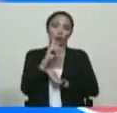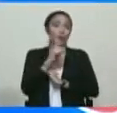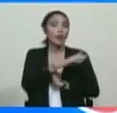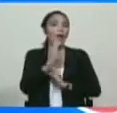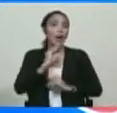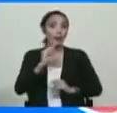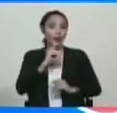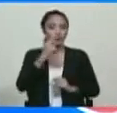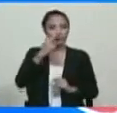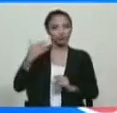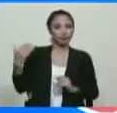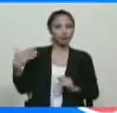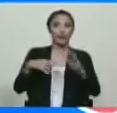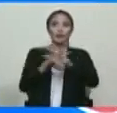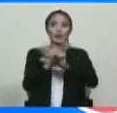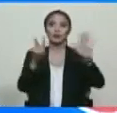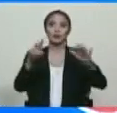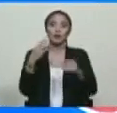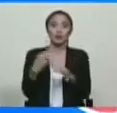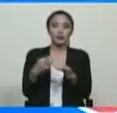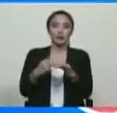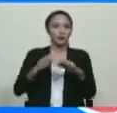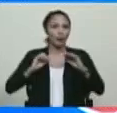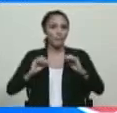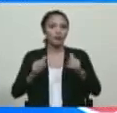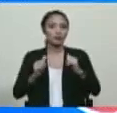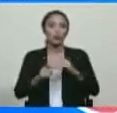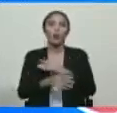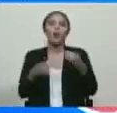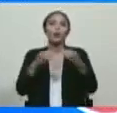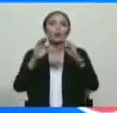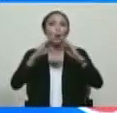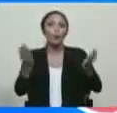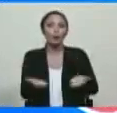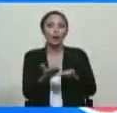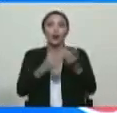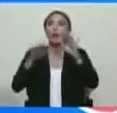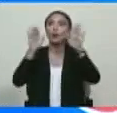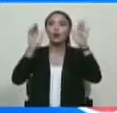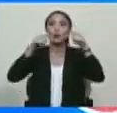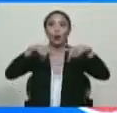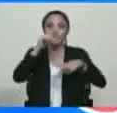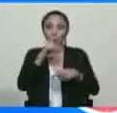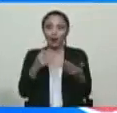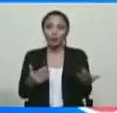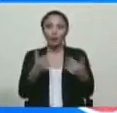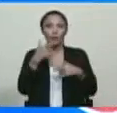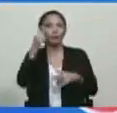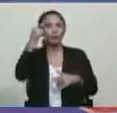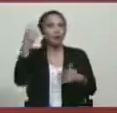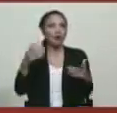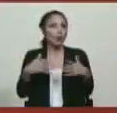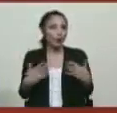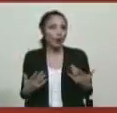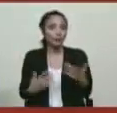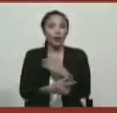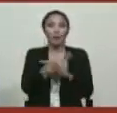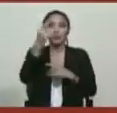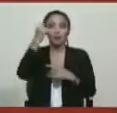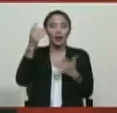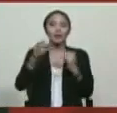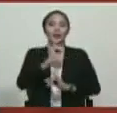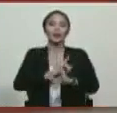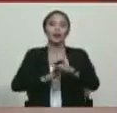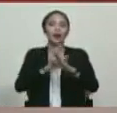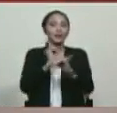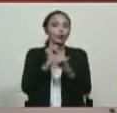septiembre, que la Organización Mundial del Turismo declaró este año como el año de la tecnología en el